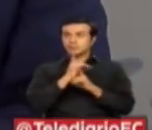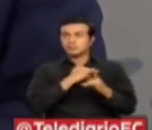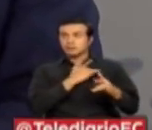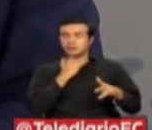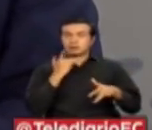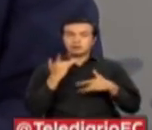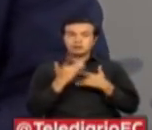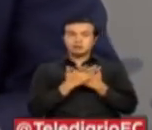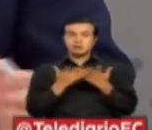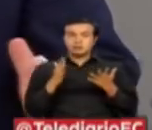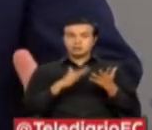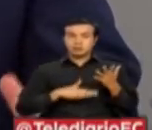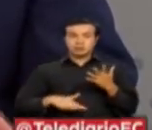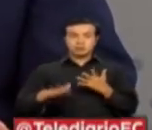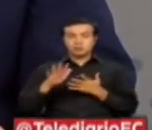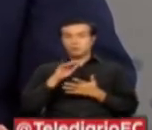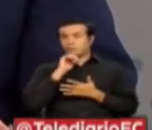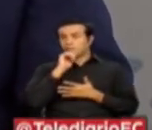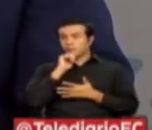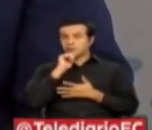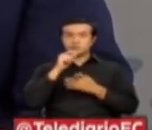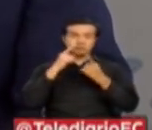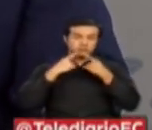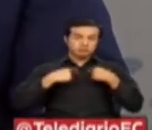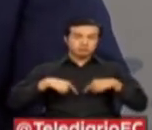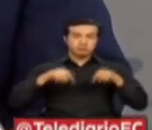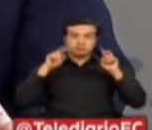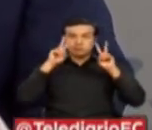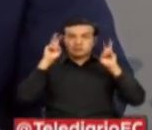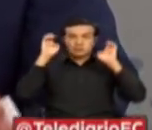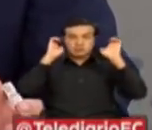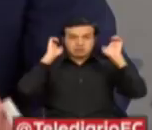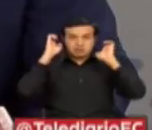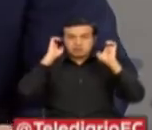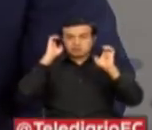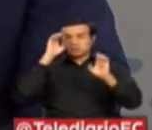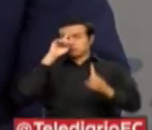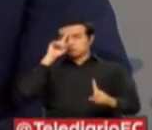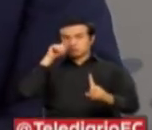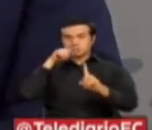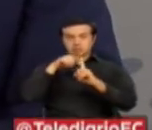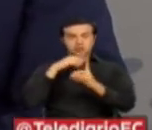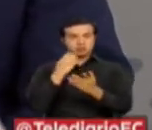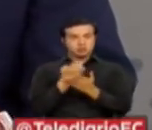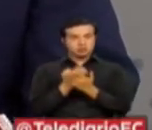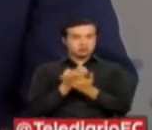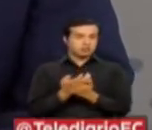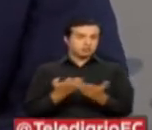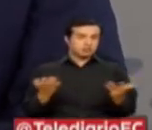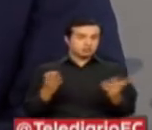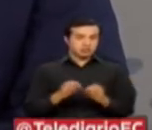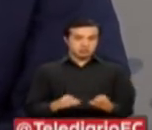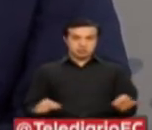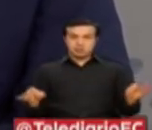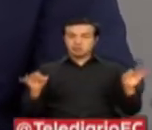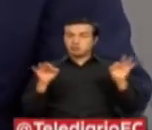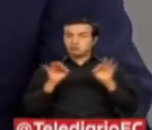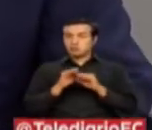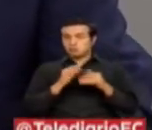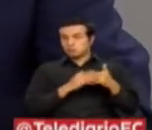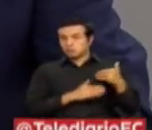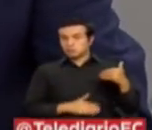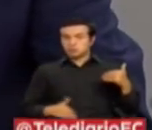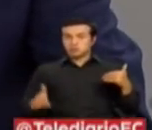ánimo de la población la falta de anuncios sobre política, sobre rumbo, orientación económica y la importancia que tendrá, por